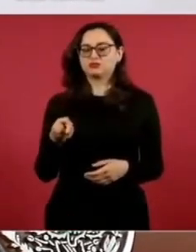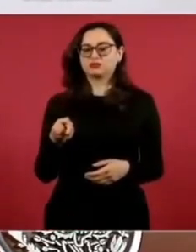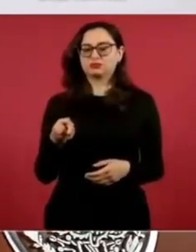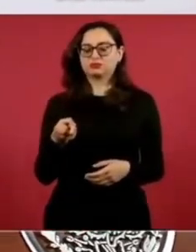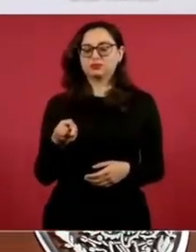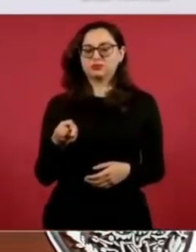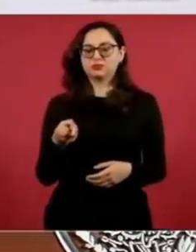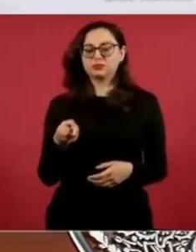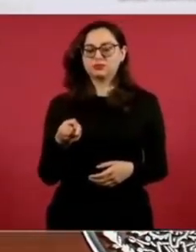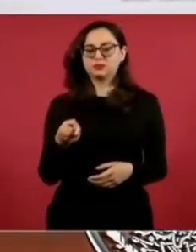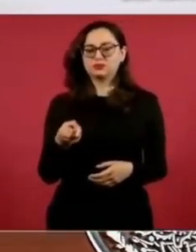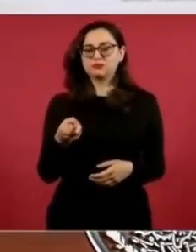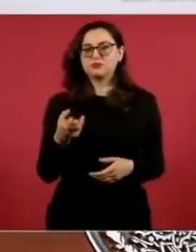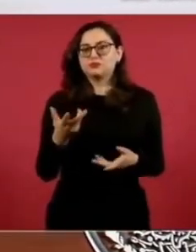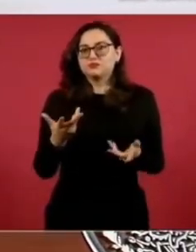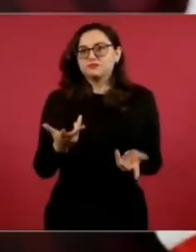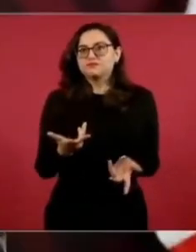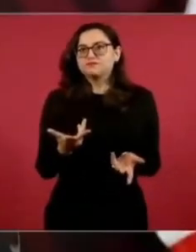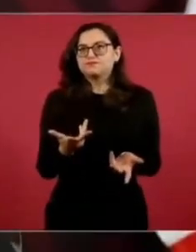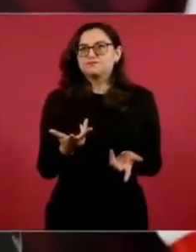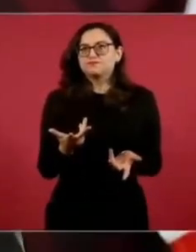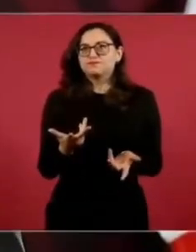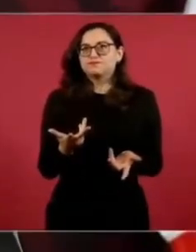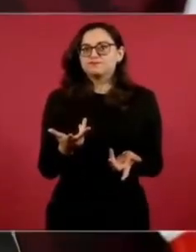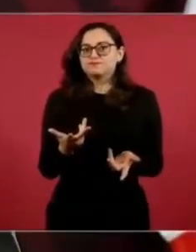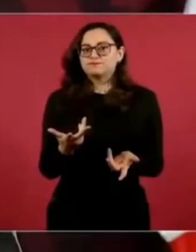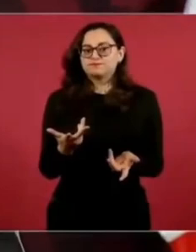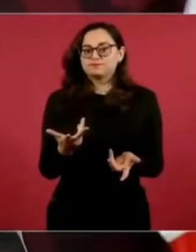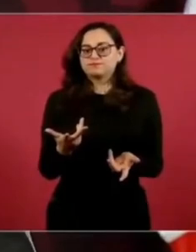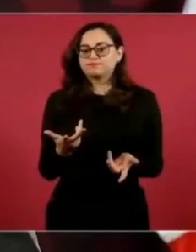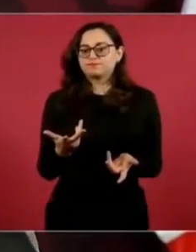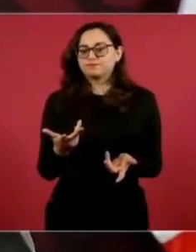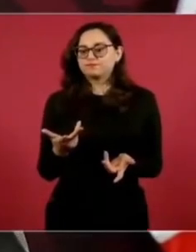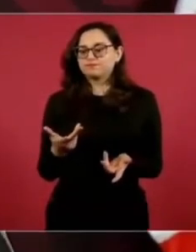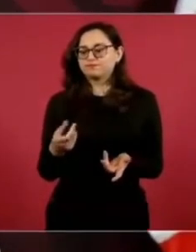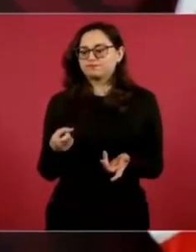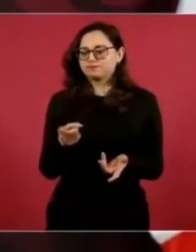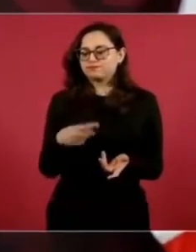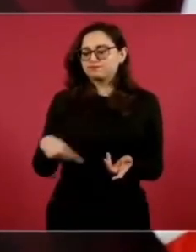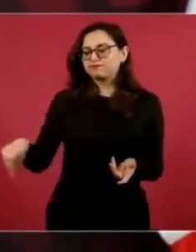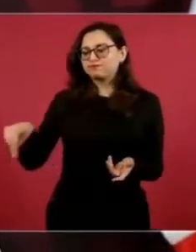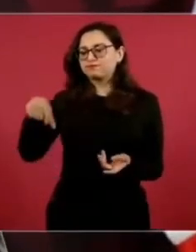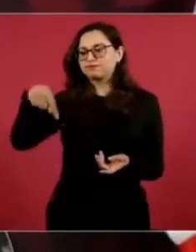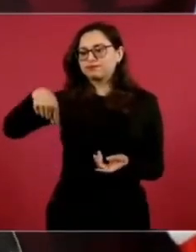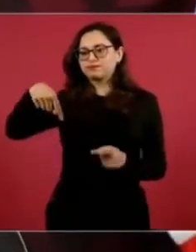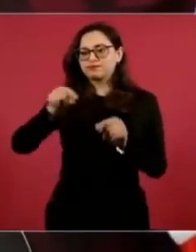estamos tan dominado por el